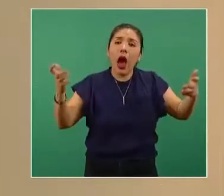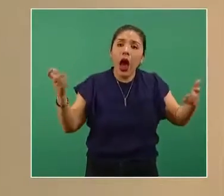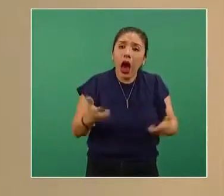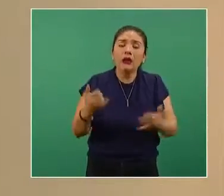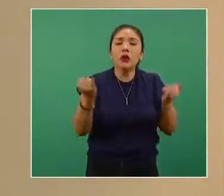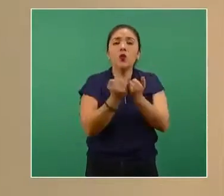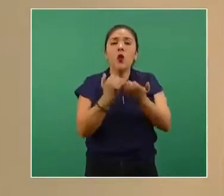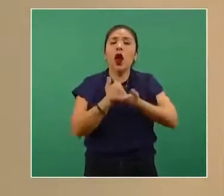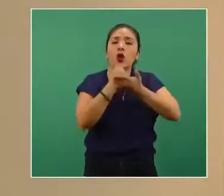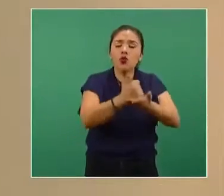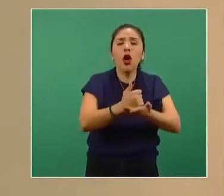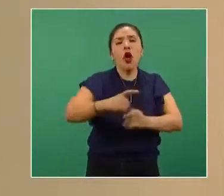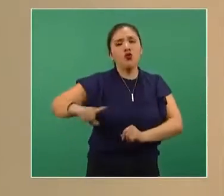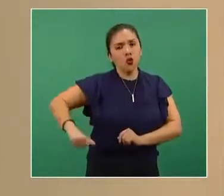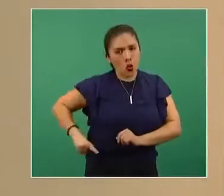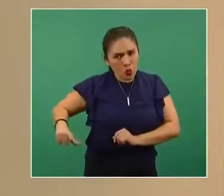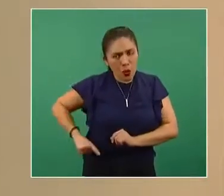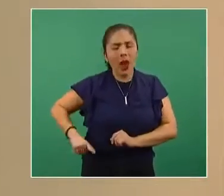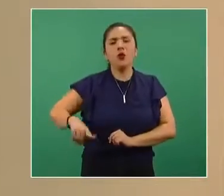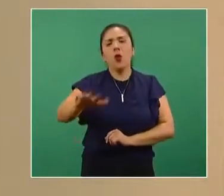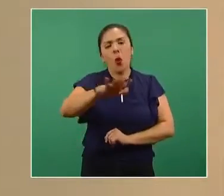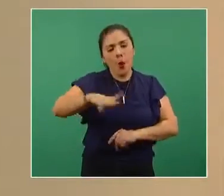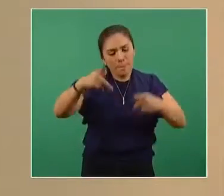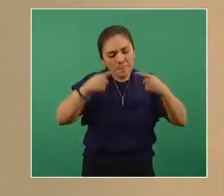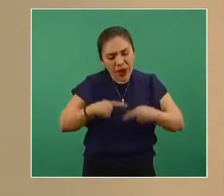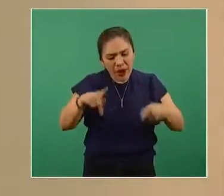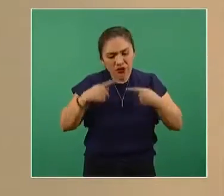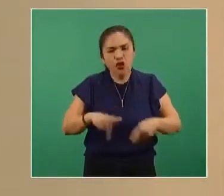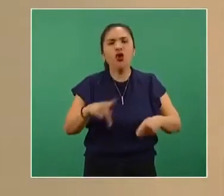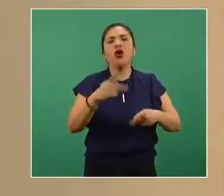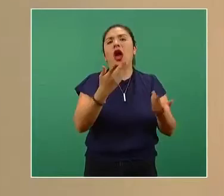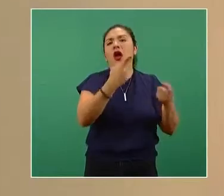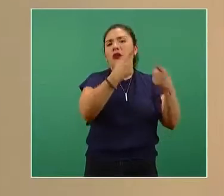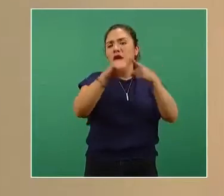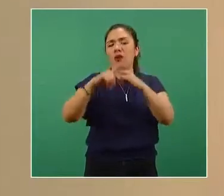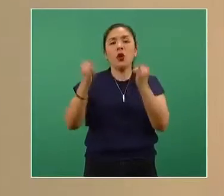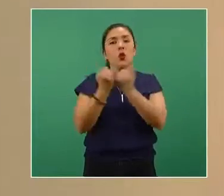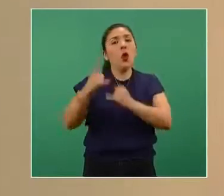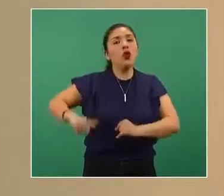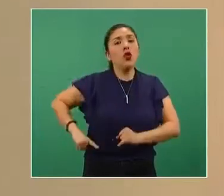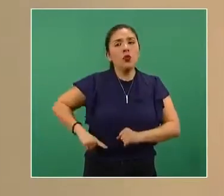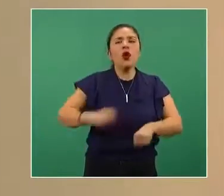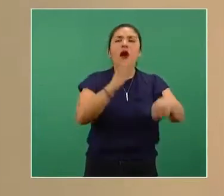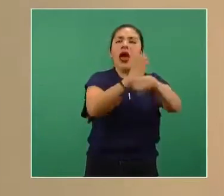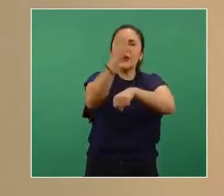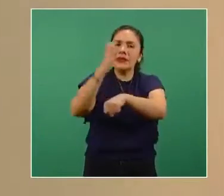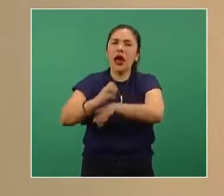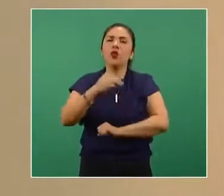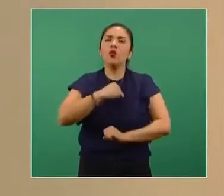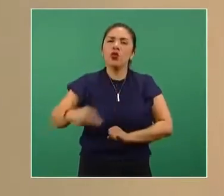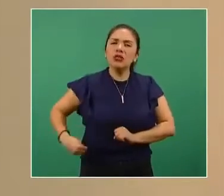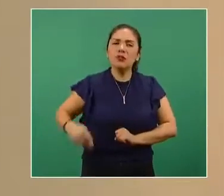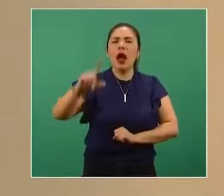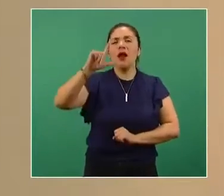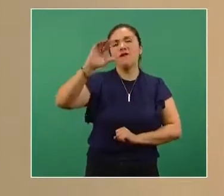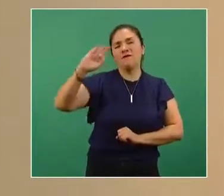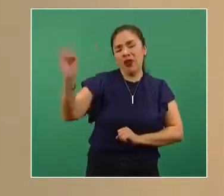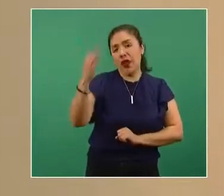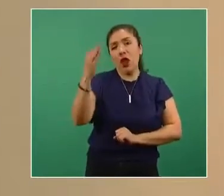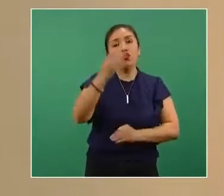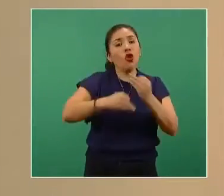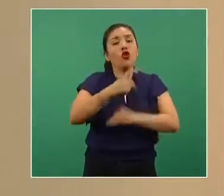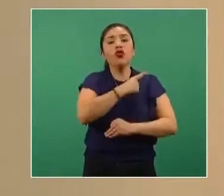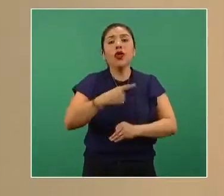y los gobiernos, tanto locales o estatales como el gobierno federal, que todo el mundo esté bien comunicado, que todo el